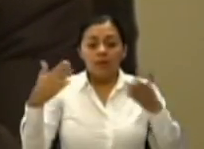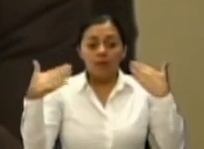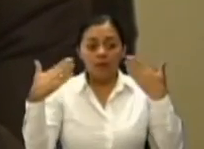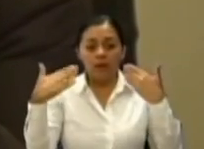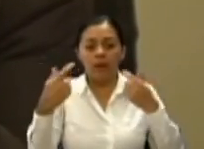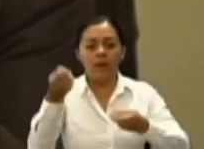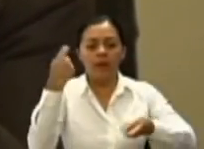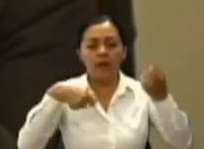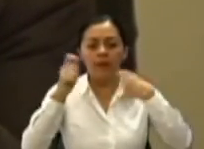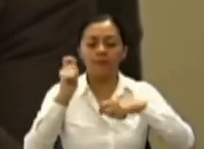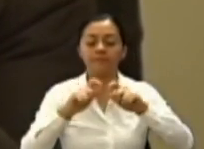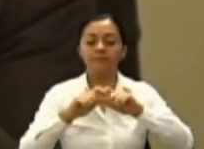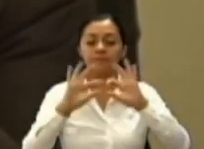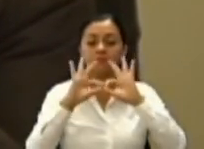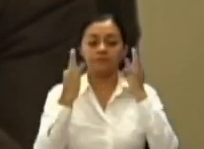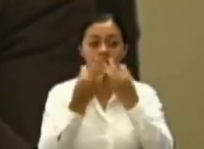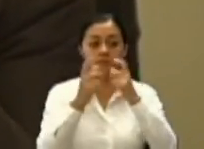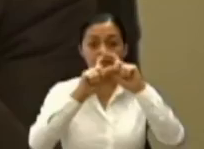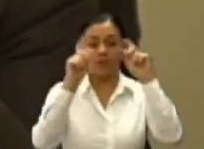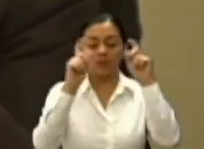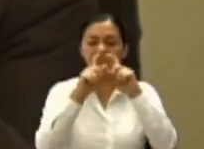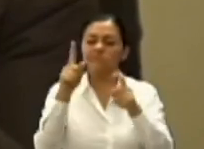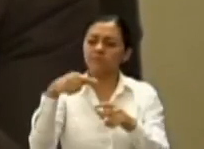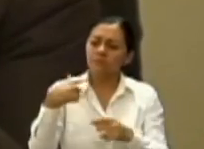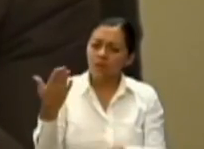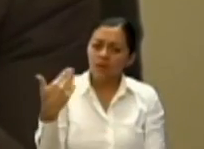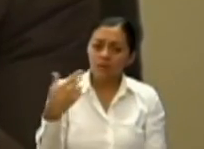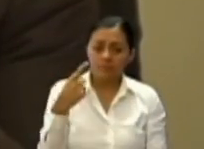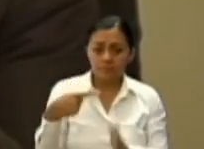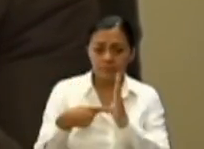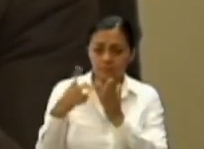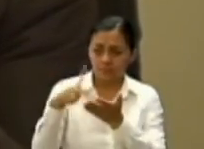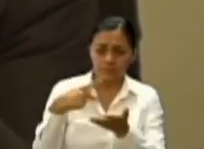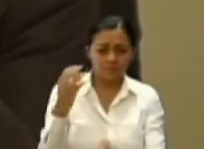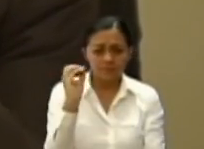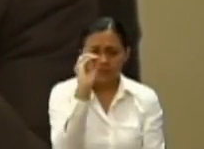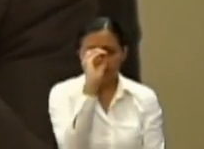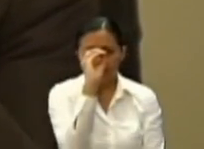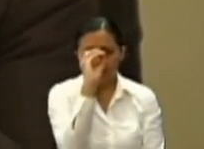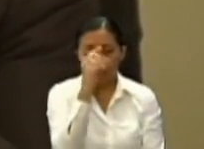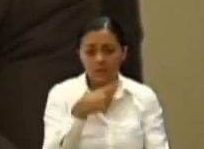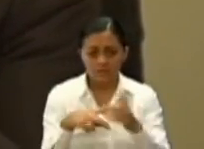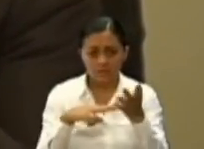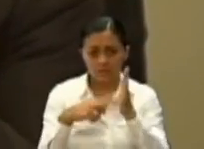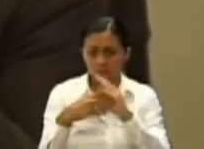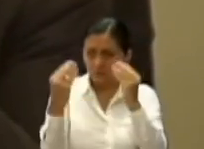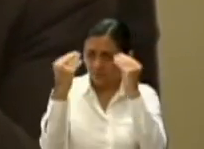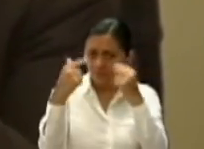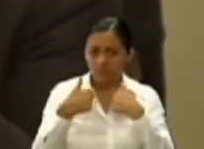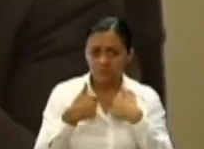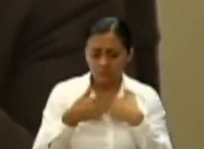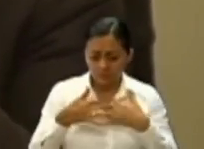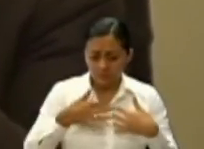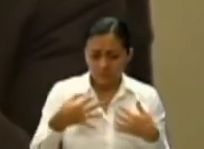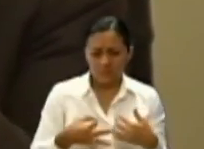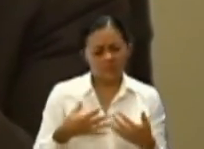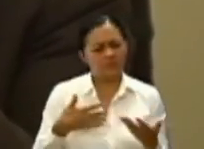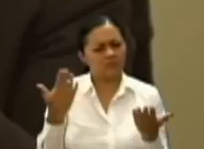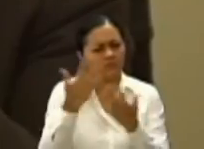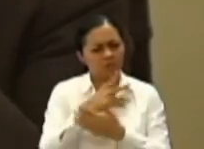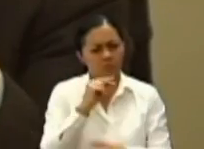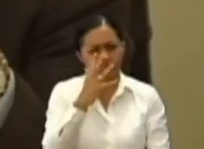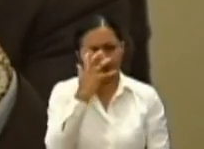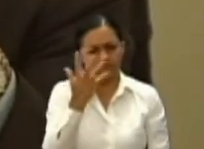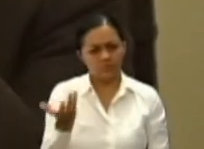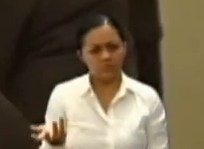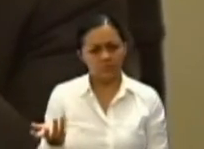familiar por centena millones de dólares revisen si un centavo dentro del país y nos dan cátedra de moral y buenas costumbres realmente indigna en todo